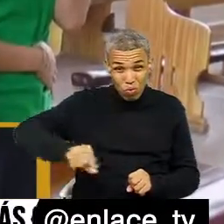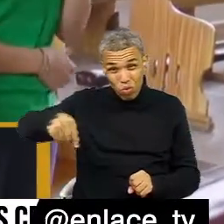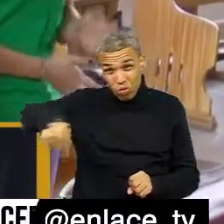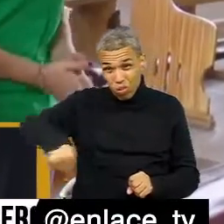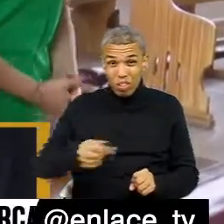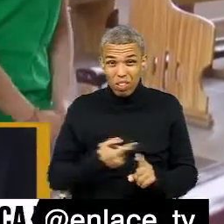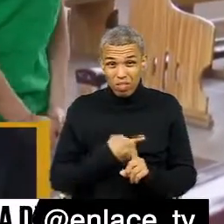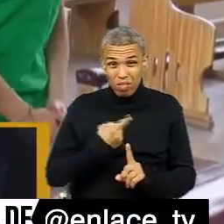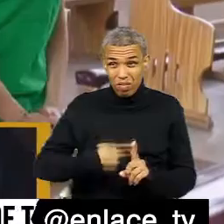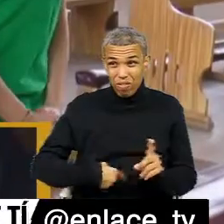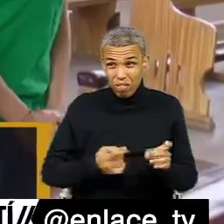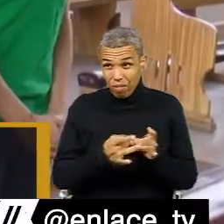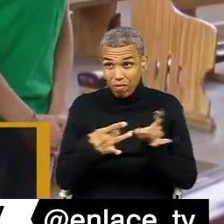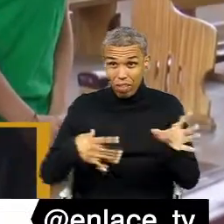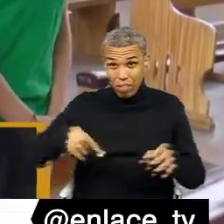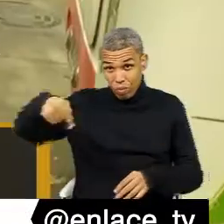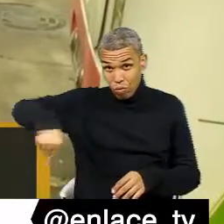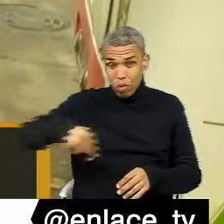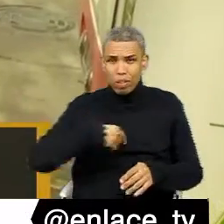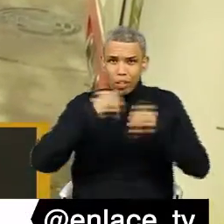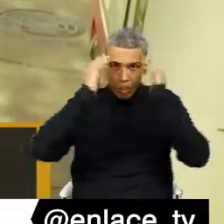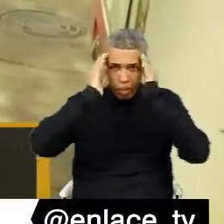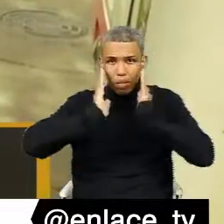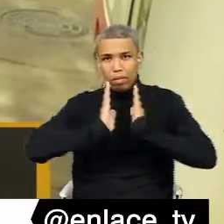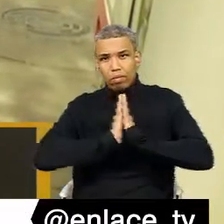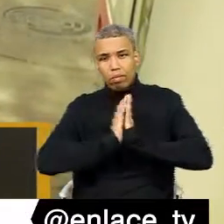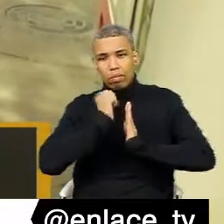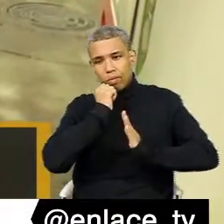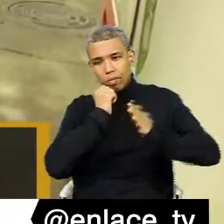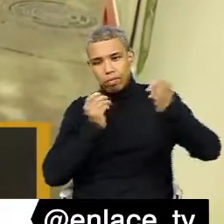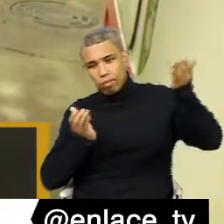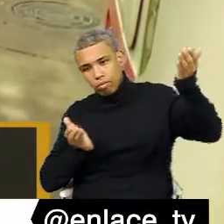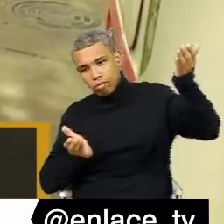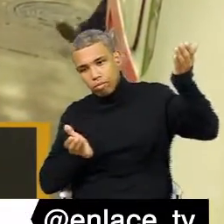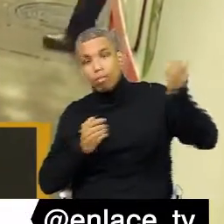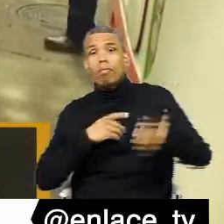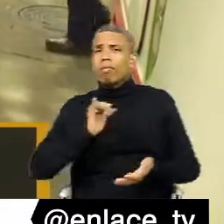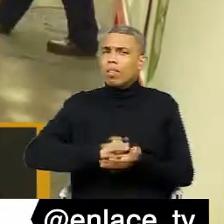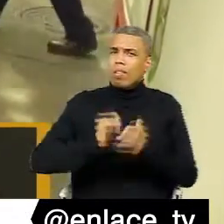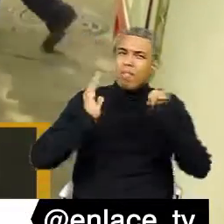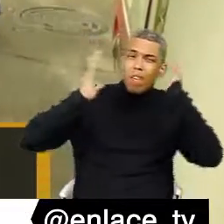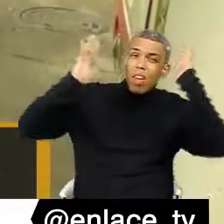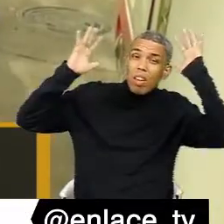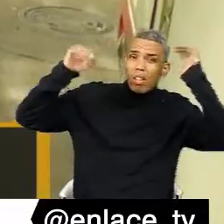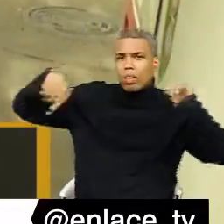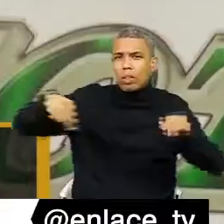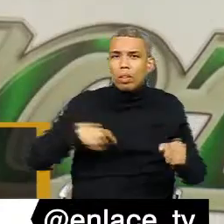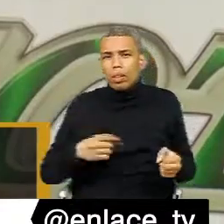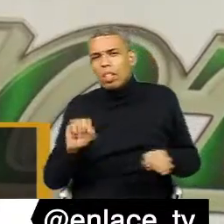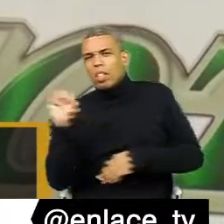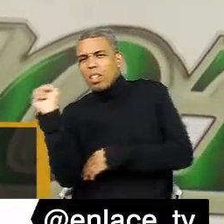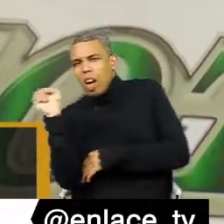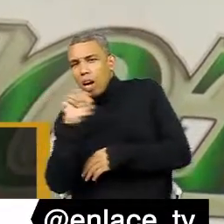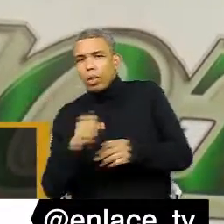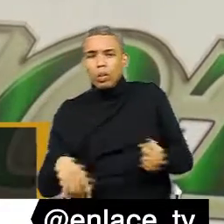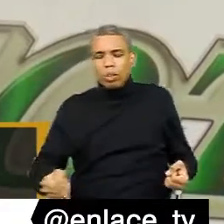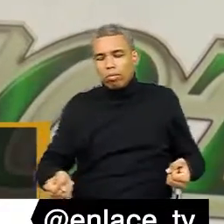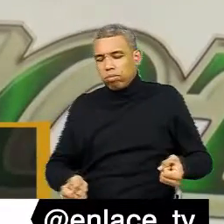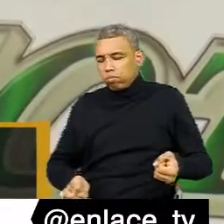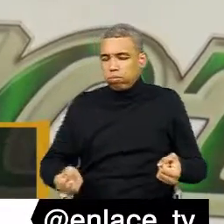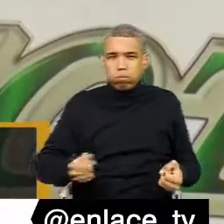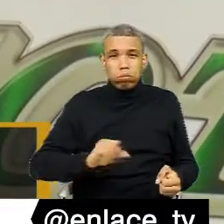del Carmen. En Barranca Bermeja esta fecha, por supuesto, no pasó desapercibida por los conductores de todo tipo de vehículos. Bueno, todos entendemos